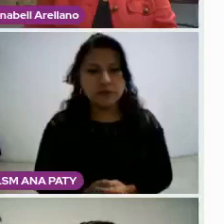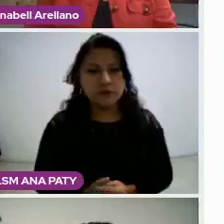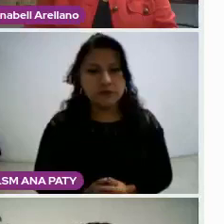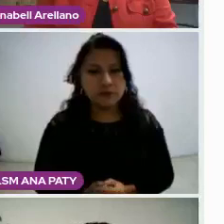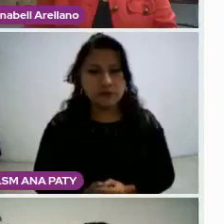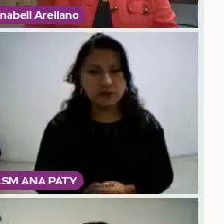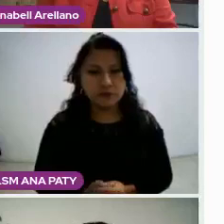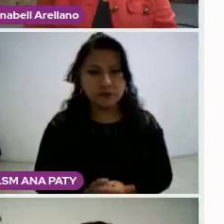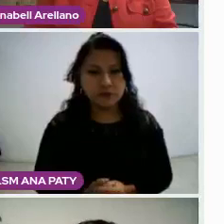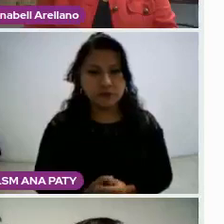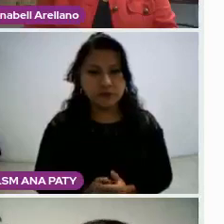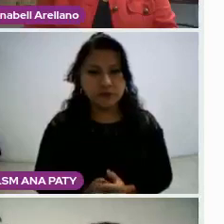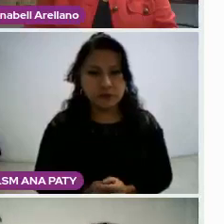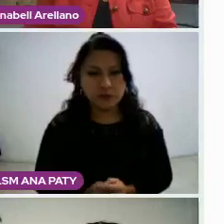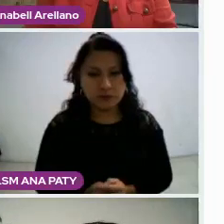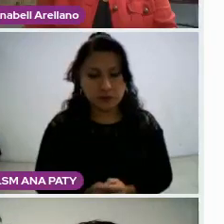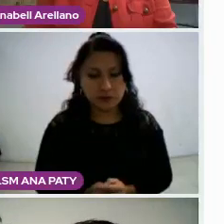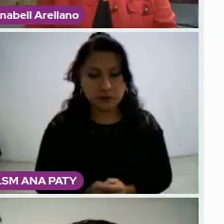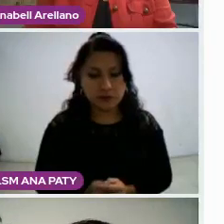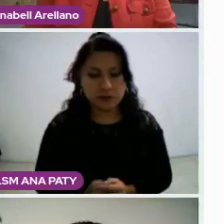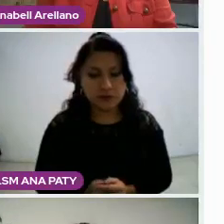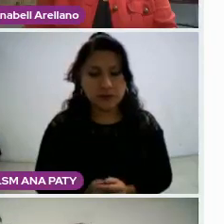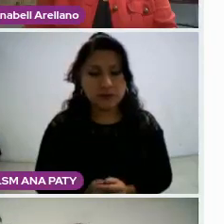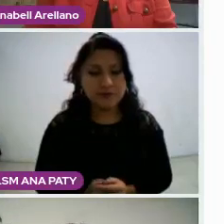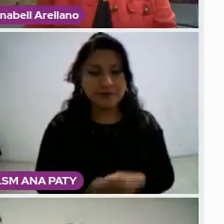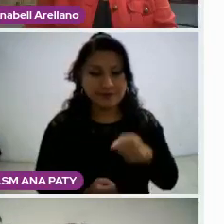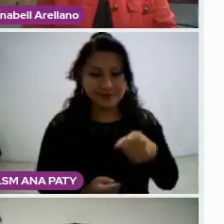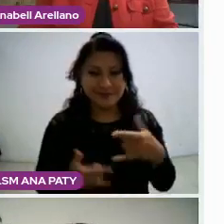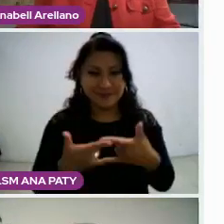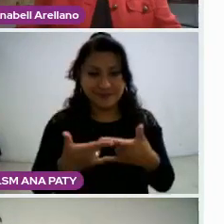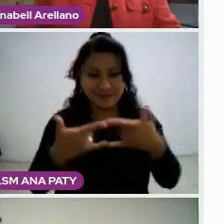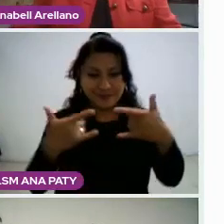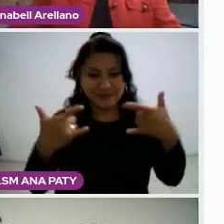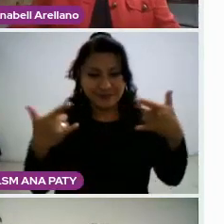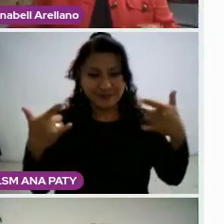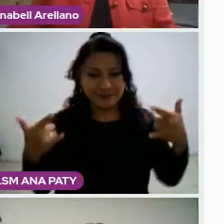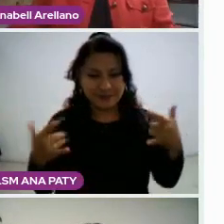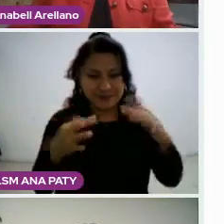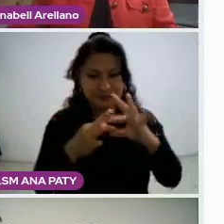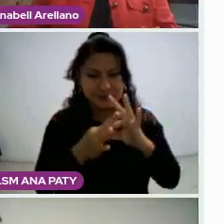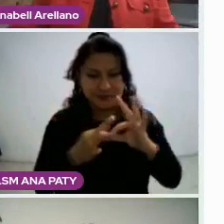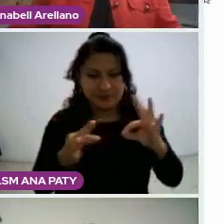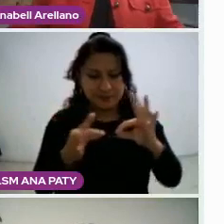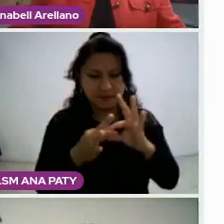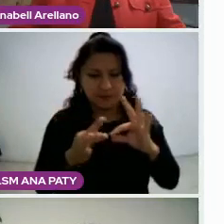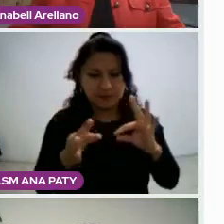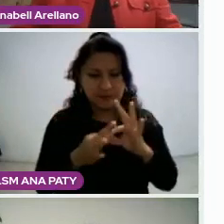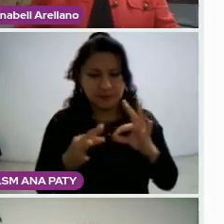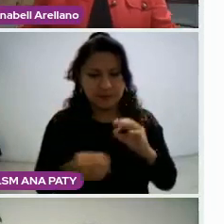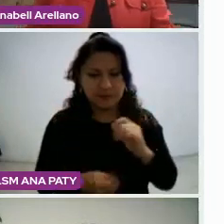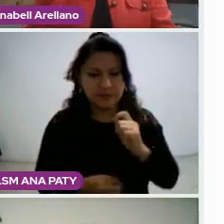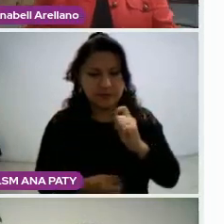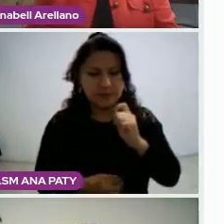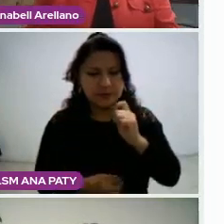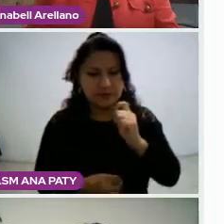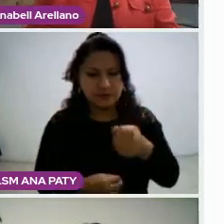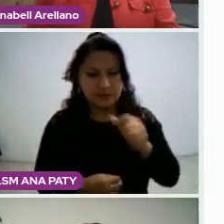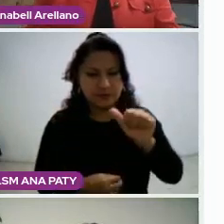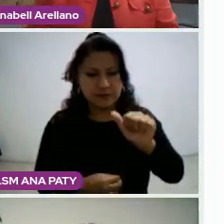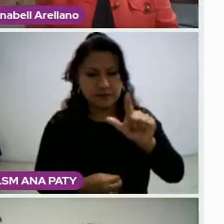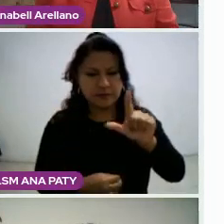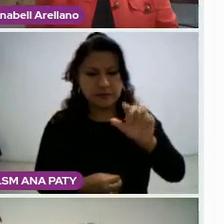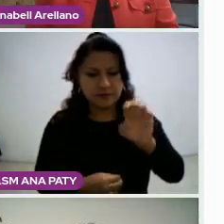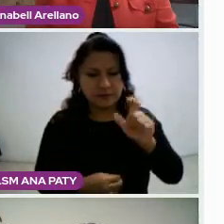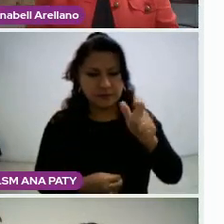Entonces, como un poquito de historia, ¿no? O sea, realmente de esto de la lexitimia, podríamos hablar que